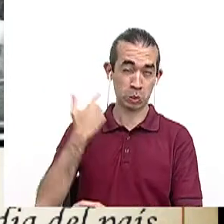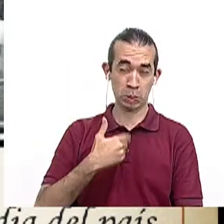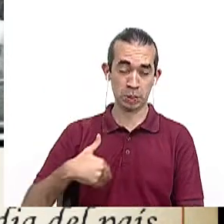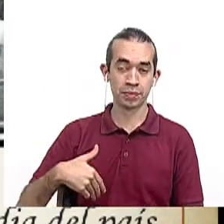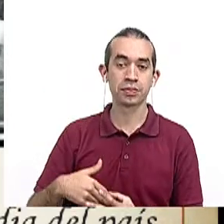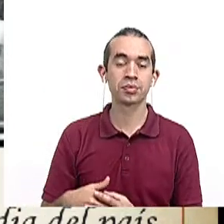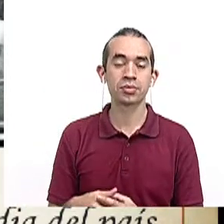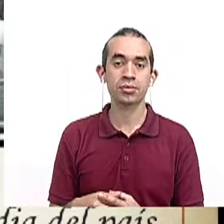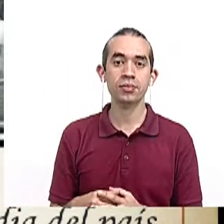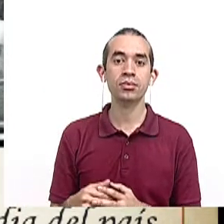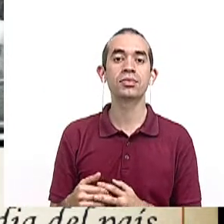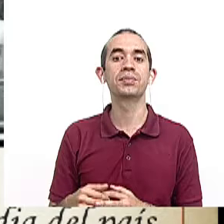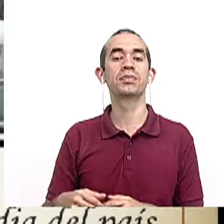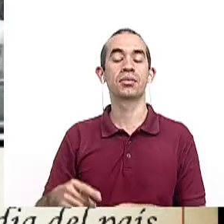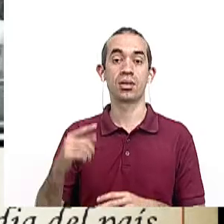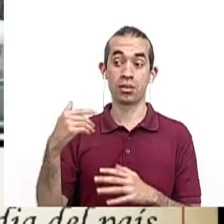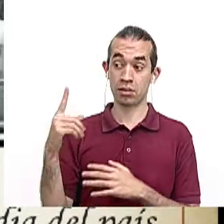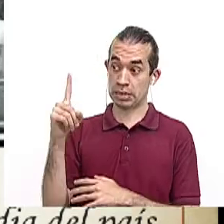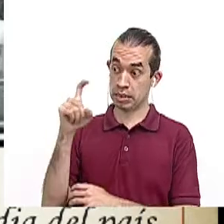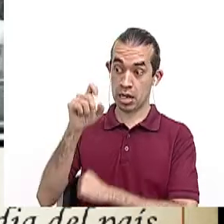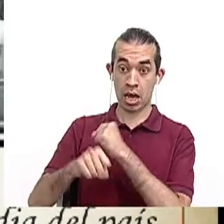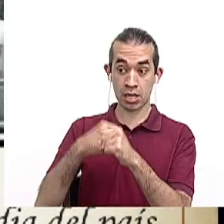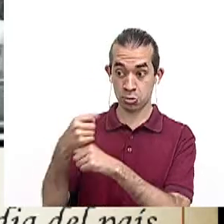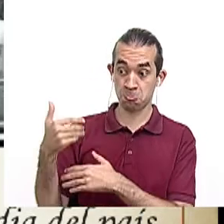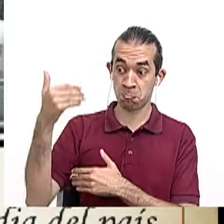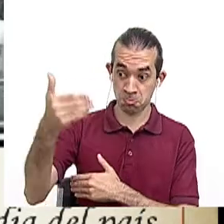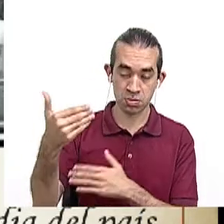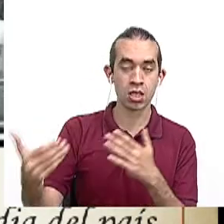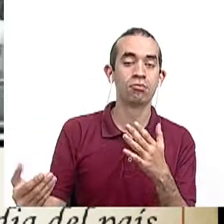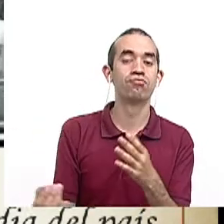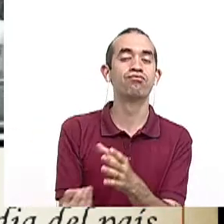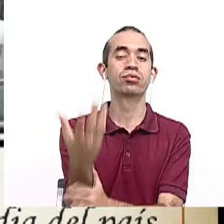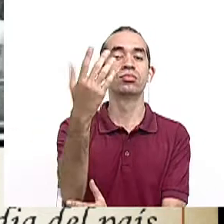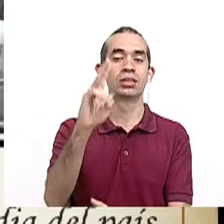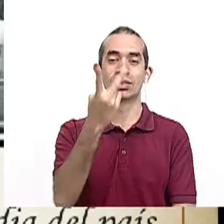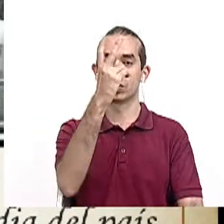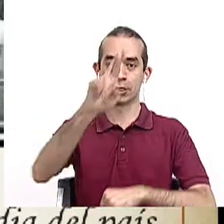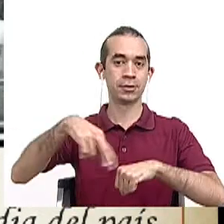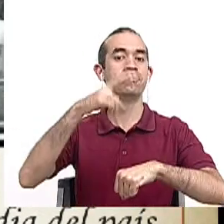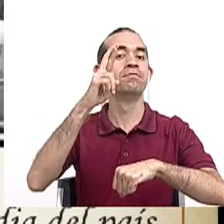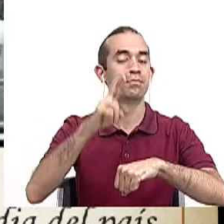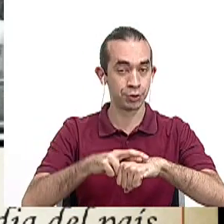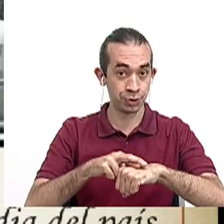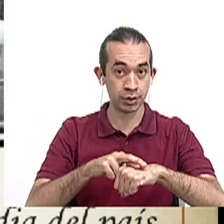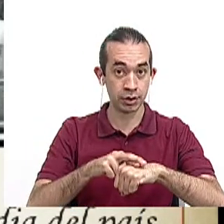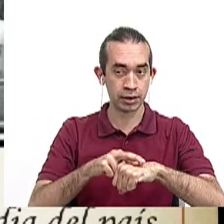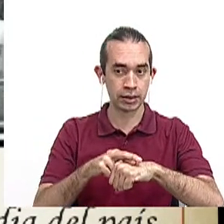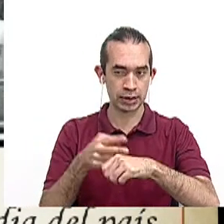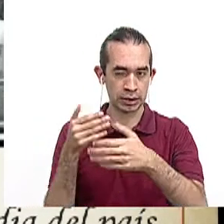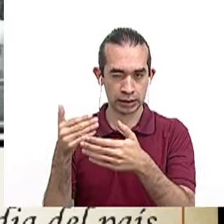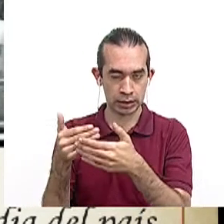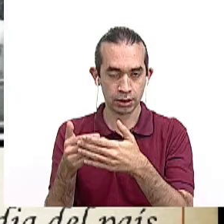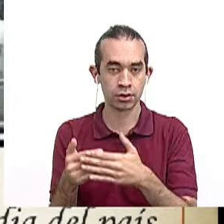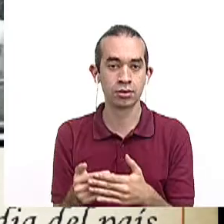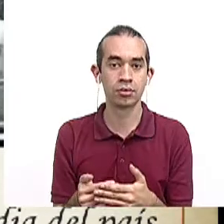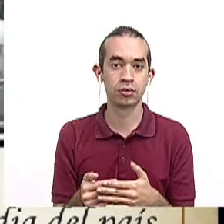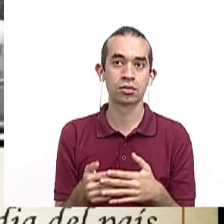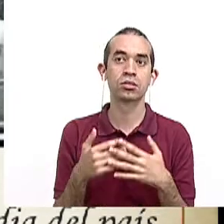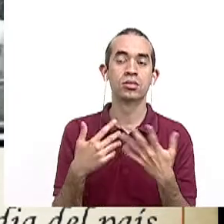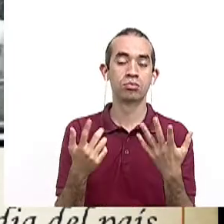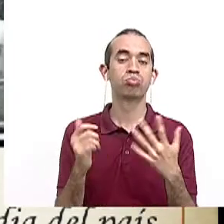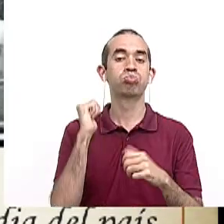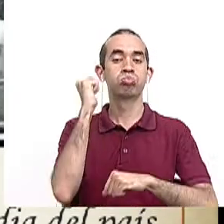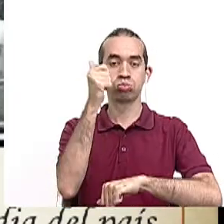1948, estaría en ciernes el nacimiento de la Segunda República, que entre otros logros,